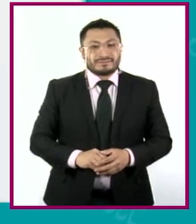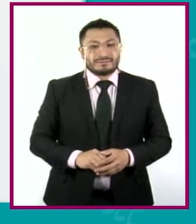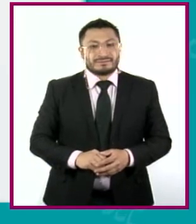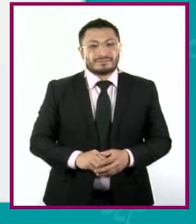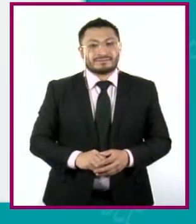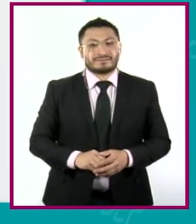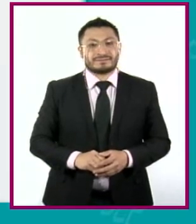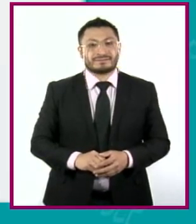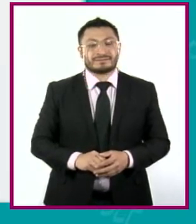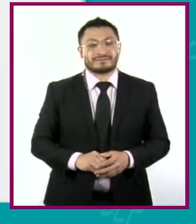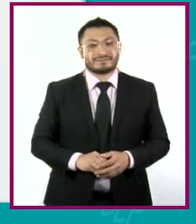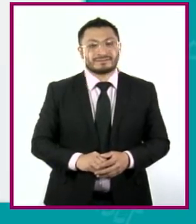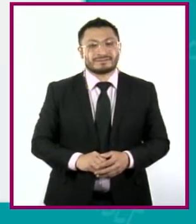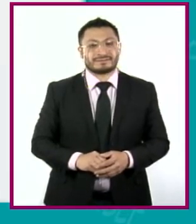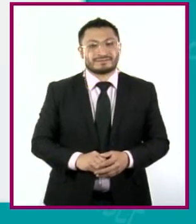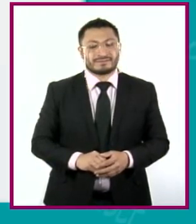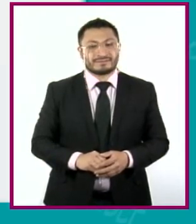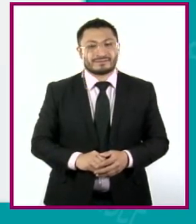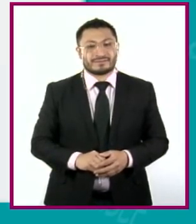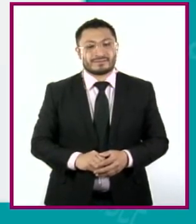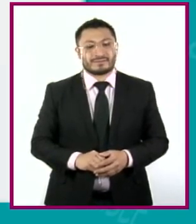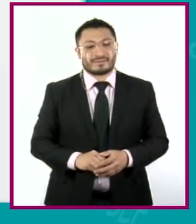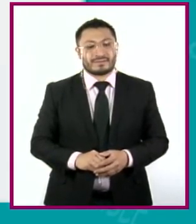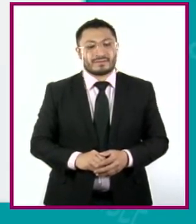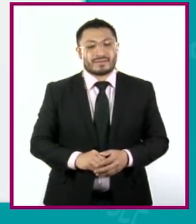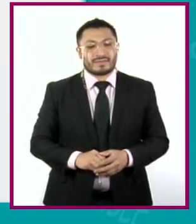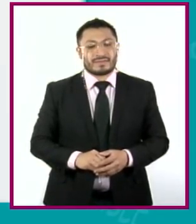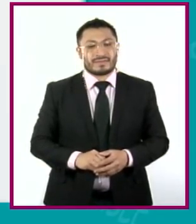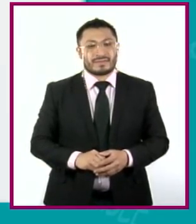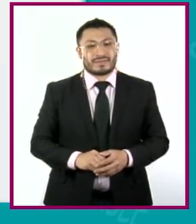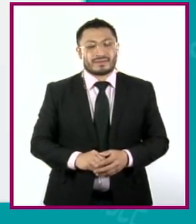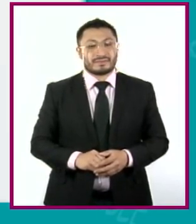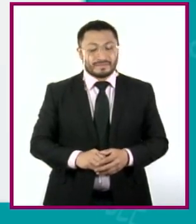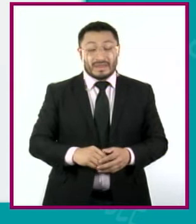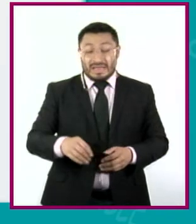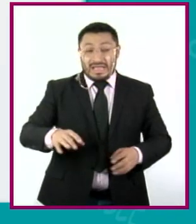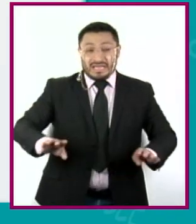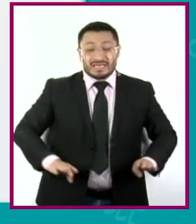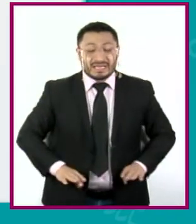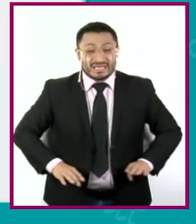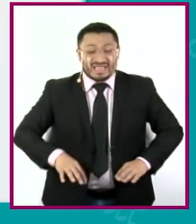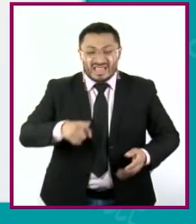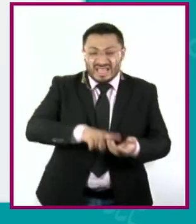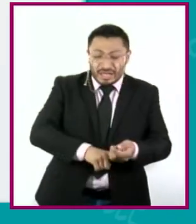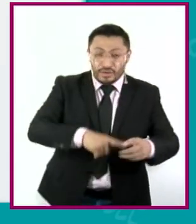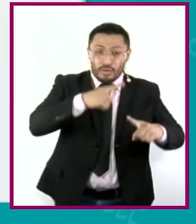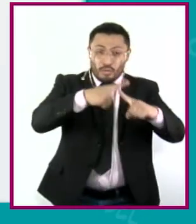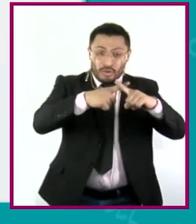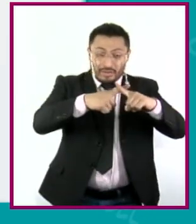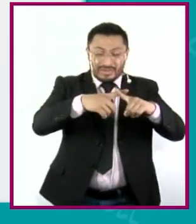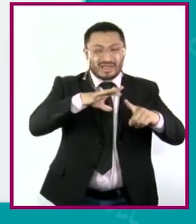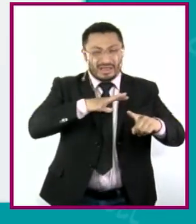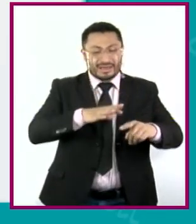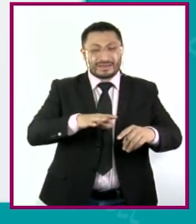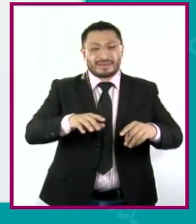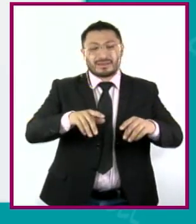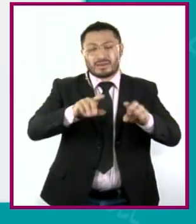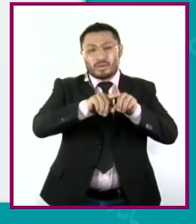tiene básicamente una operación, la llamamos multiplicación, y produce una tabla de